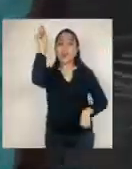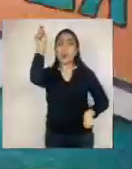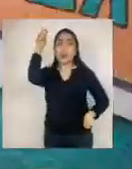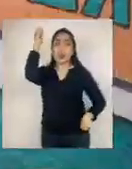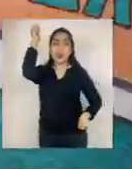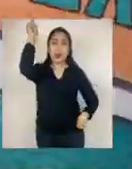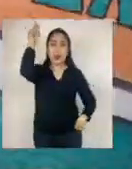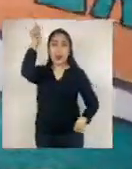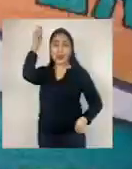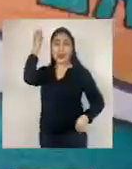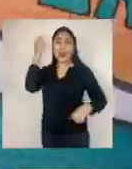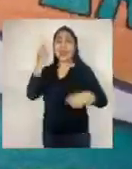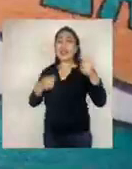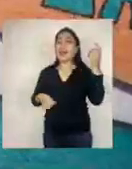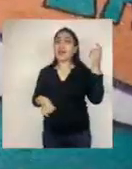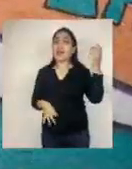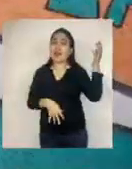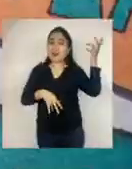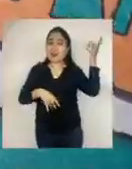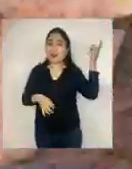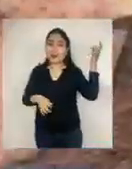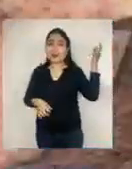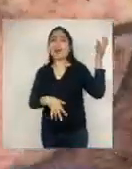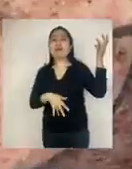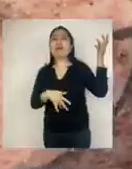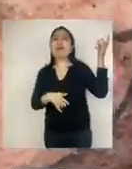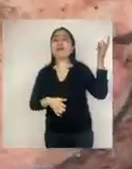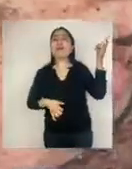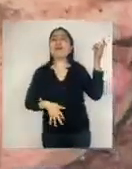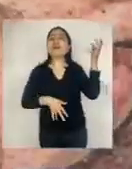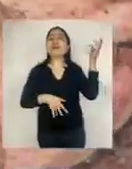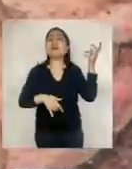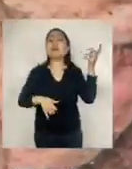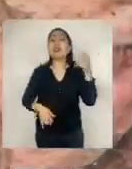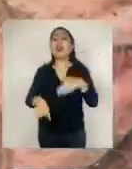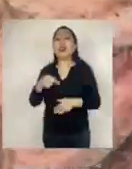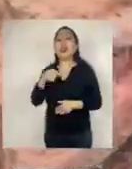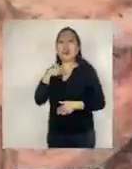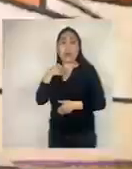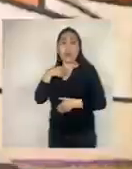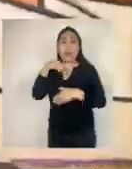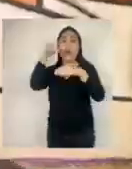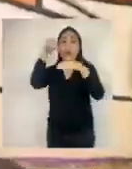Juan Barrera dice, después de esto tan bonito, ahora mismo voy a hacer la fila para aprobar.